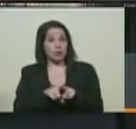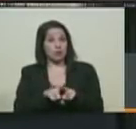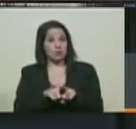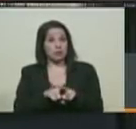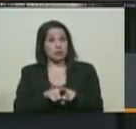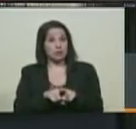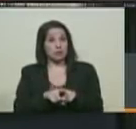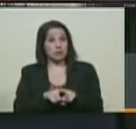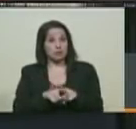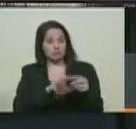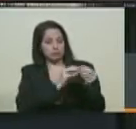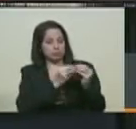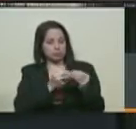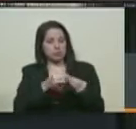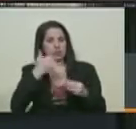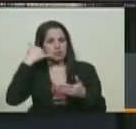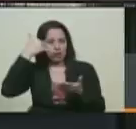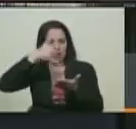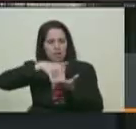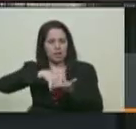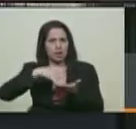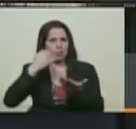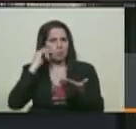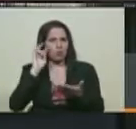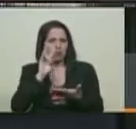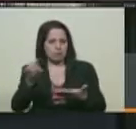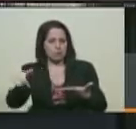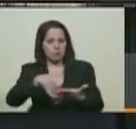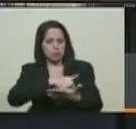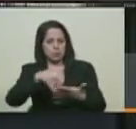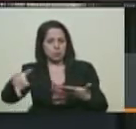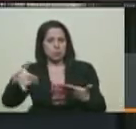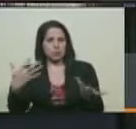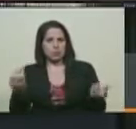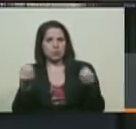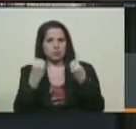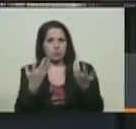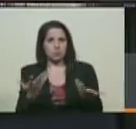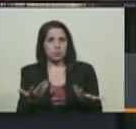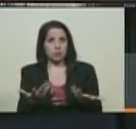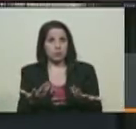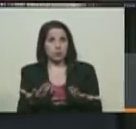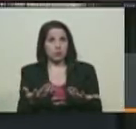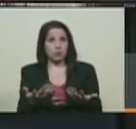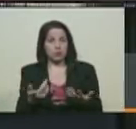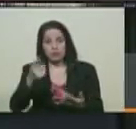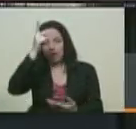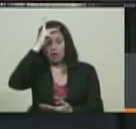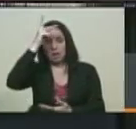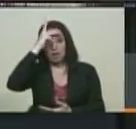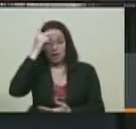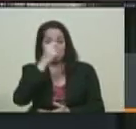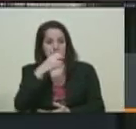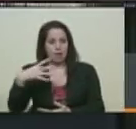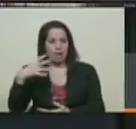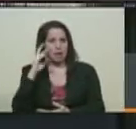tenemos la aplicación del Hogares de la Patria, Tarek, Blanca, María Rosa,